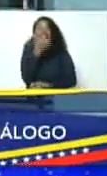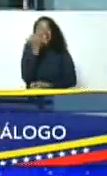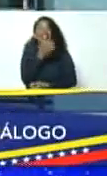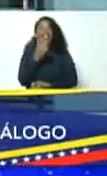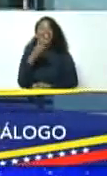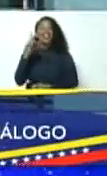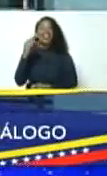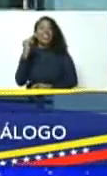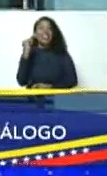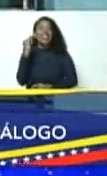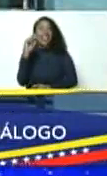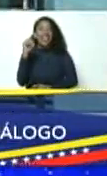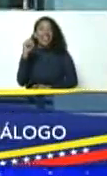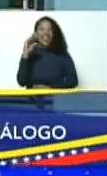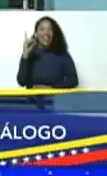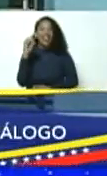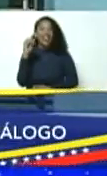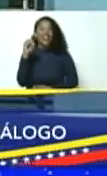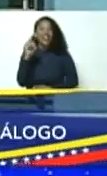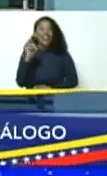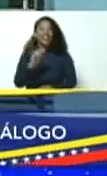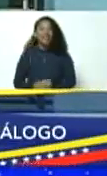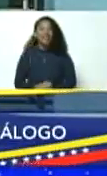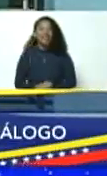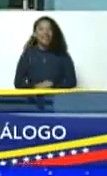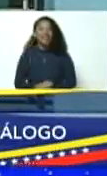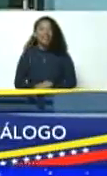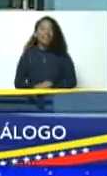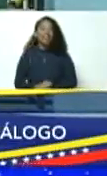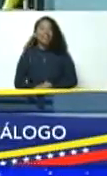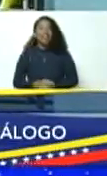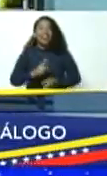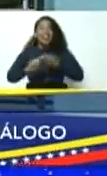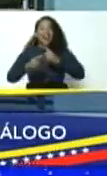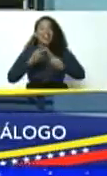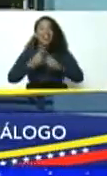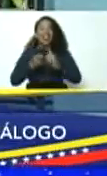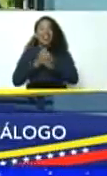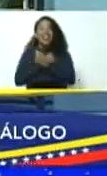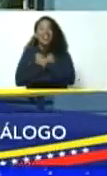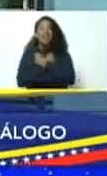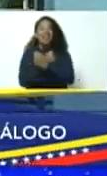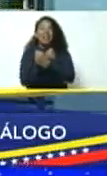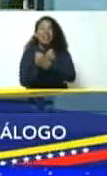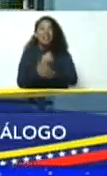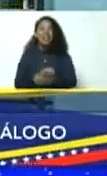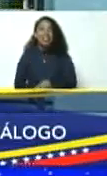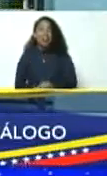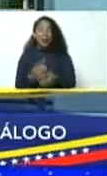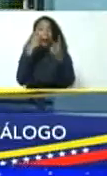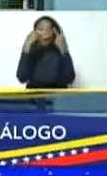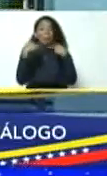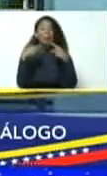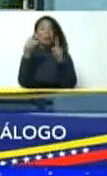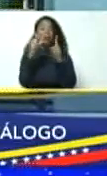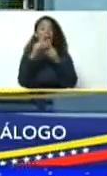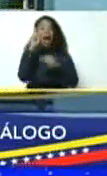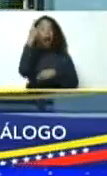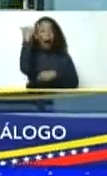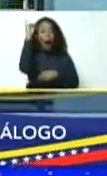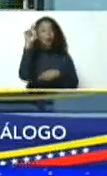Ding, dong, ding, dong. Son las cosas del amor. Mira, vale, karaoke, porque hay un